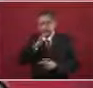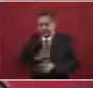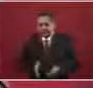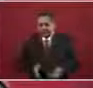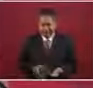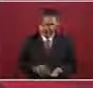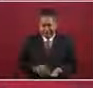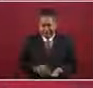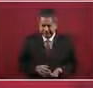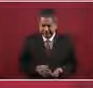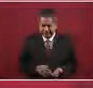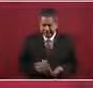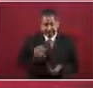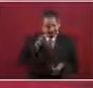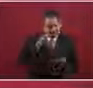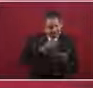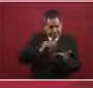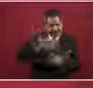veces